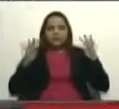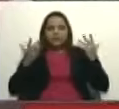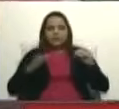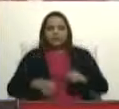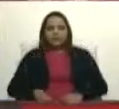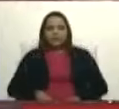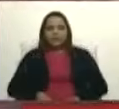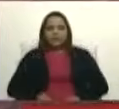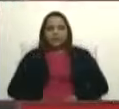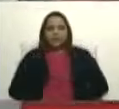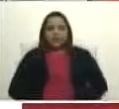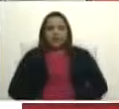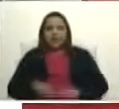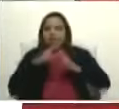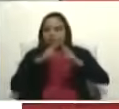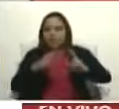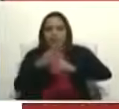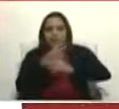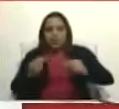Respuesta no: